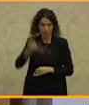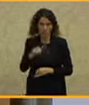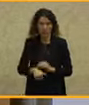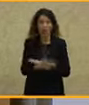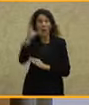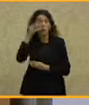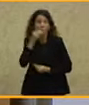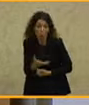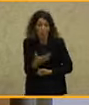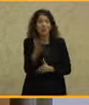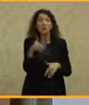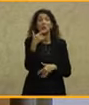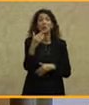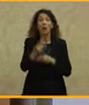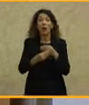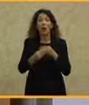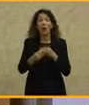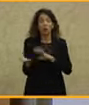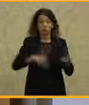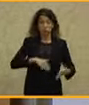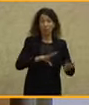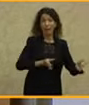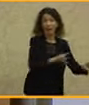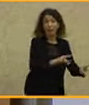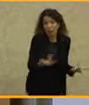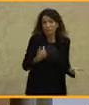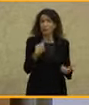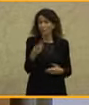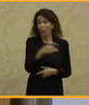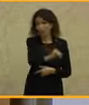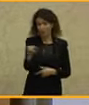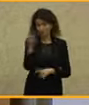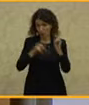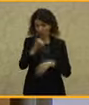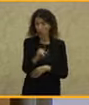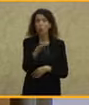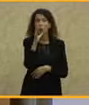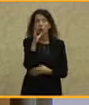aquí escuchar está muy bien, pues si luego no haces nada, pues tienes una pequeña dificultad. Y por eso